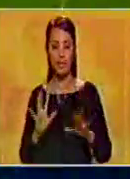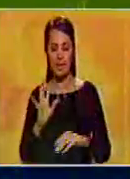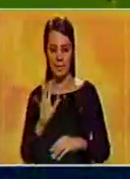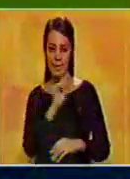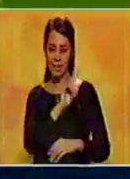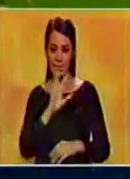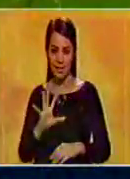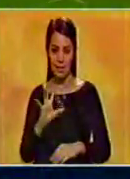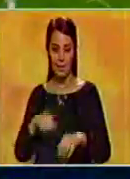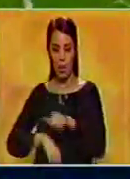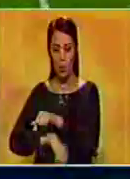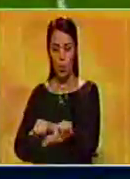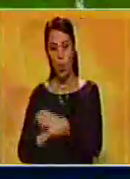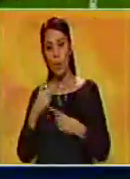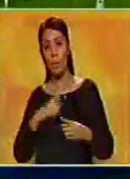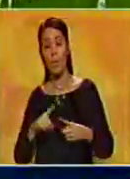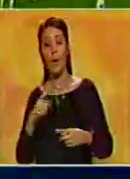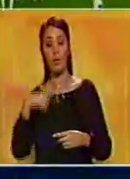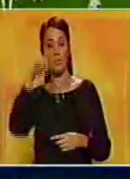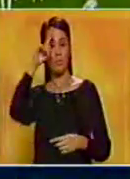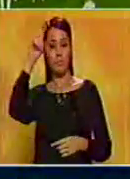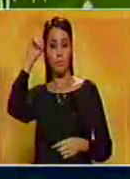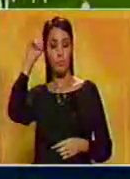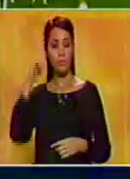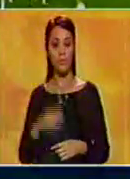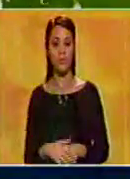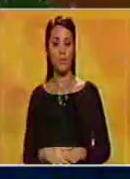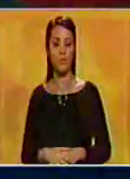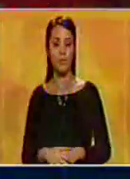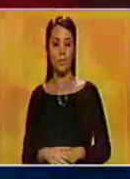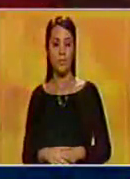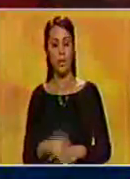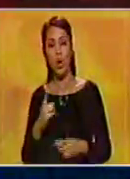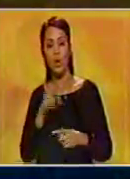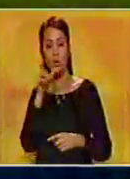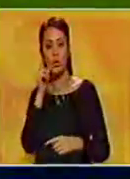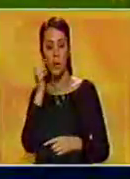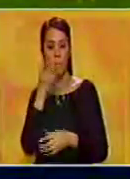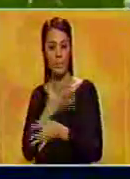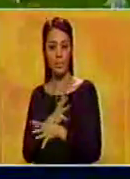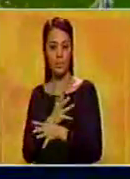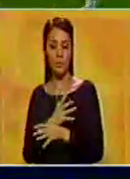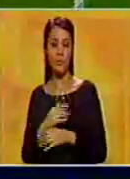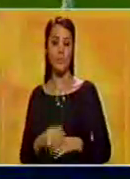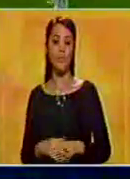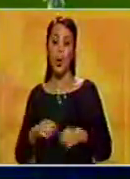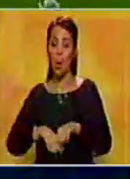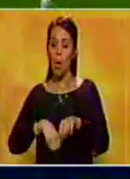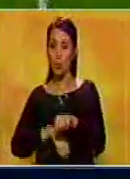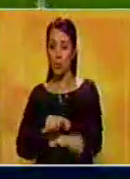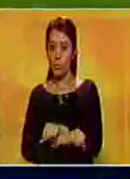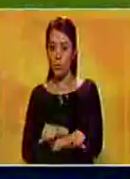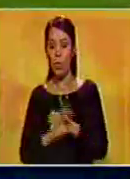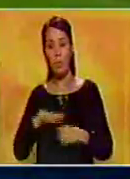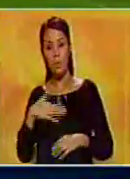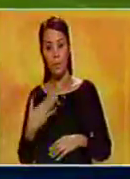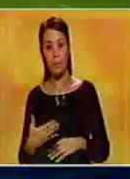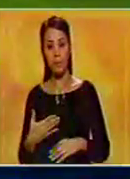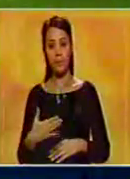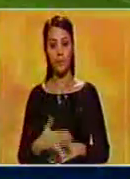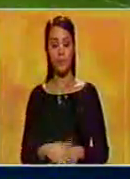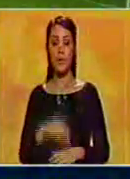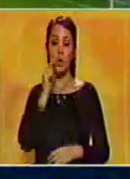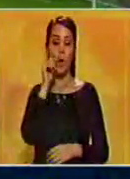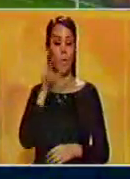Fischer, pero los madrileños remontaron rápidamente con tantos de Saúl Ñíguez y Kevin Gameiro. Posteriormente, en la segunda mitad,